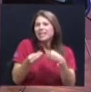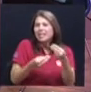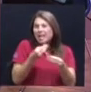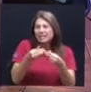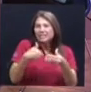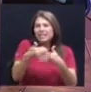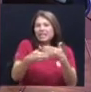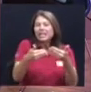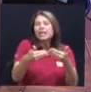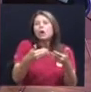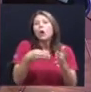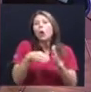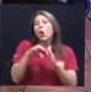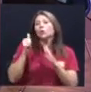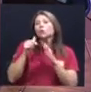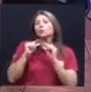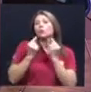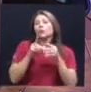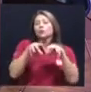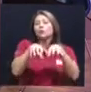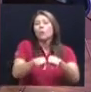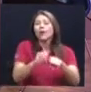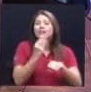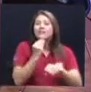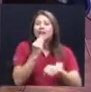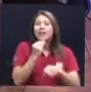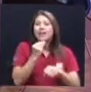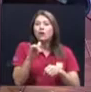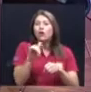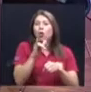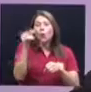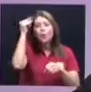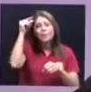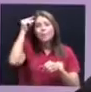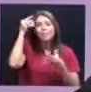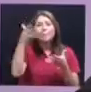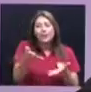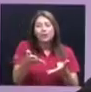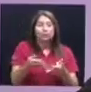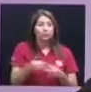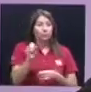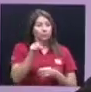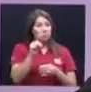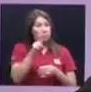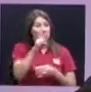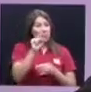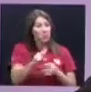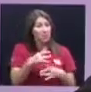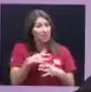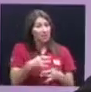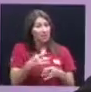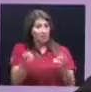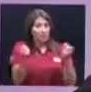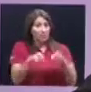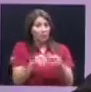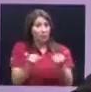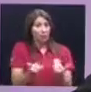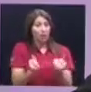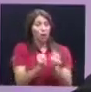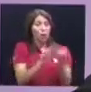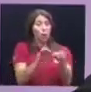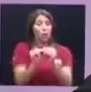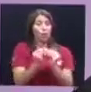pasaría eso es una pregunta muy interesante porque está pasando con el pueblo palestino pero los sionistas no se han